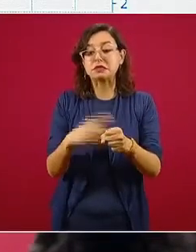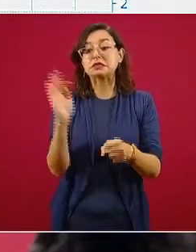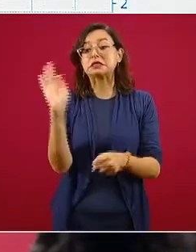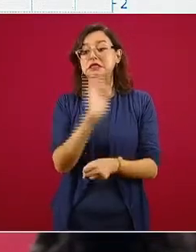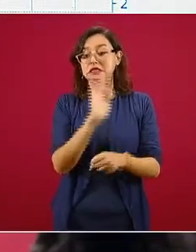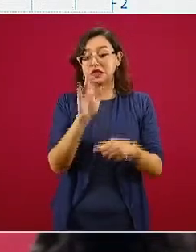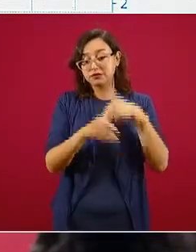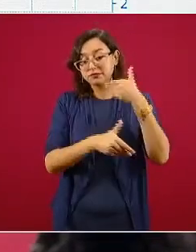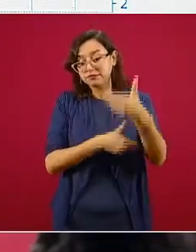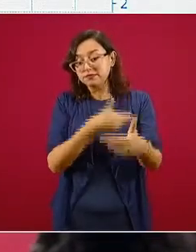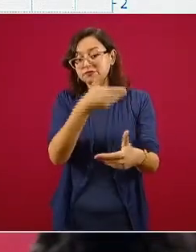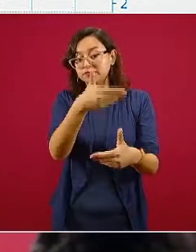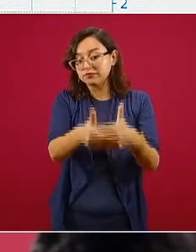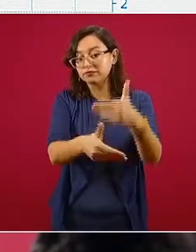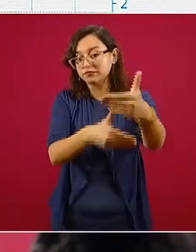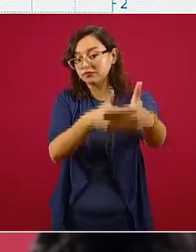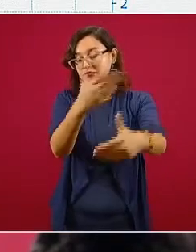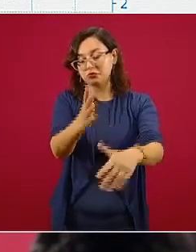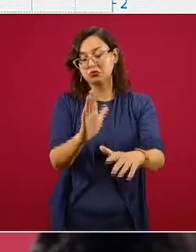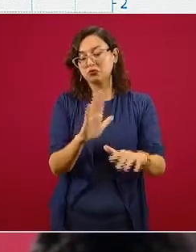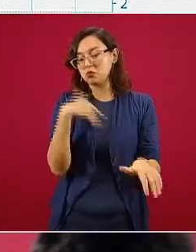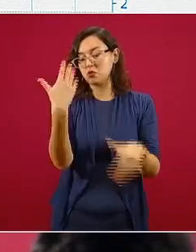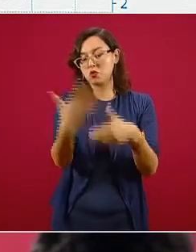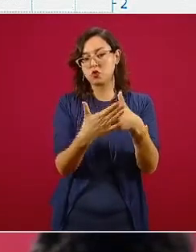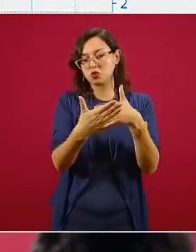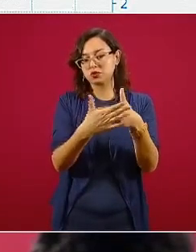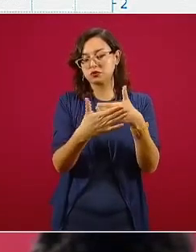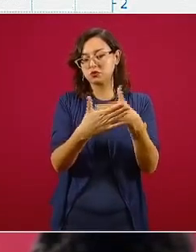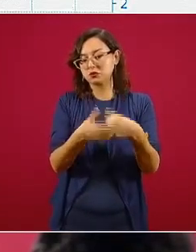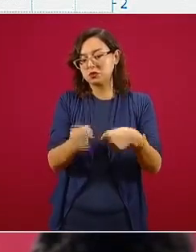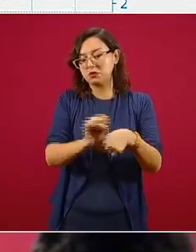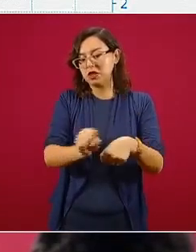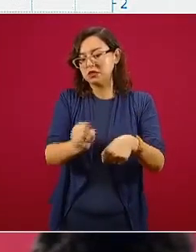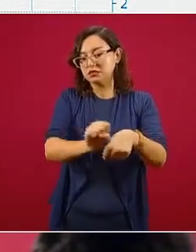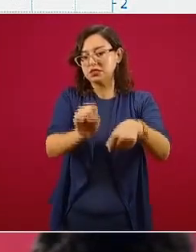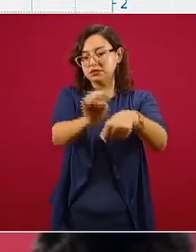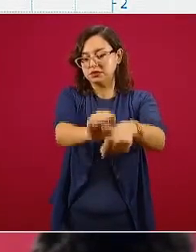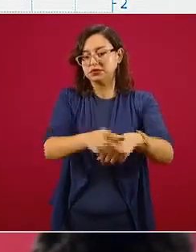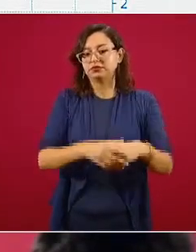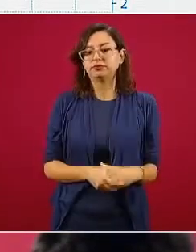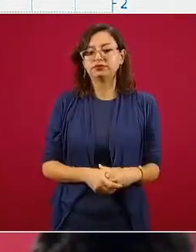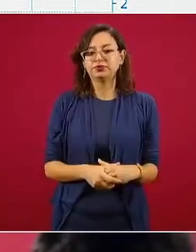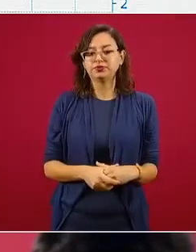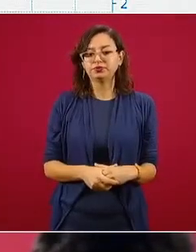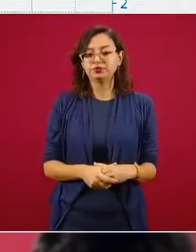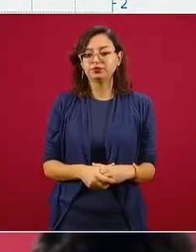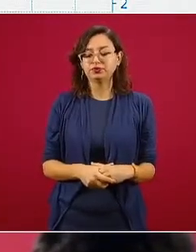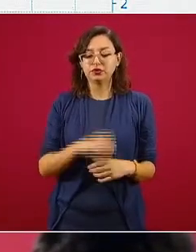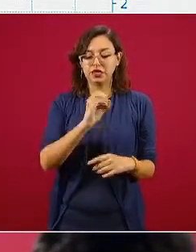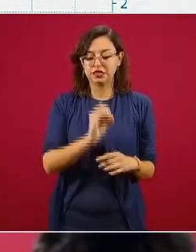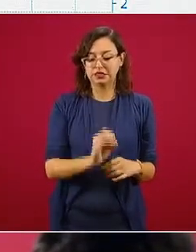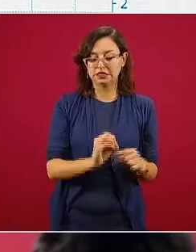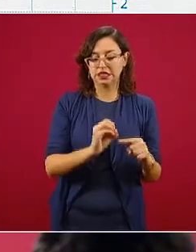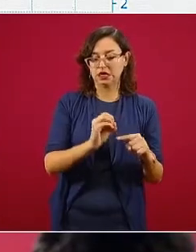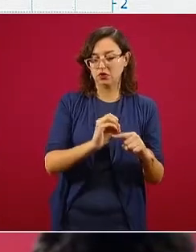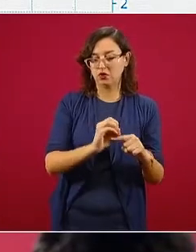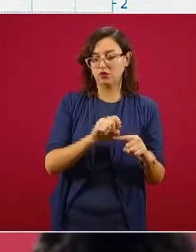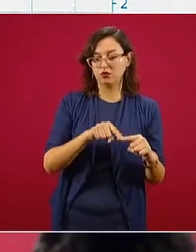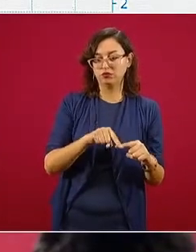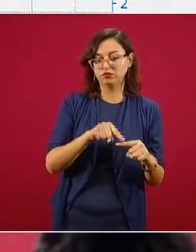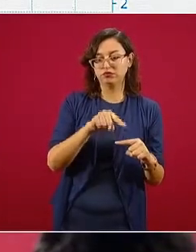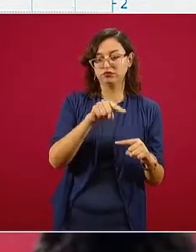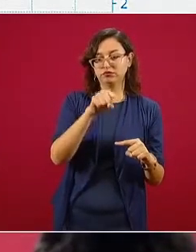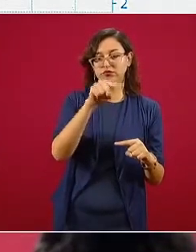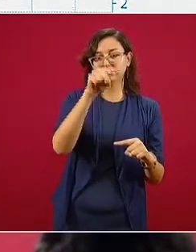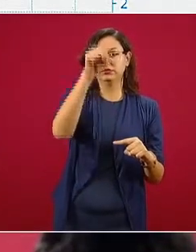ocurra en los siguientes pocas semanas, y desde luego entre más grande es